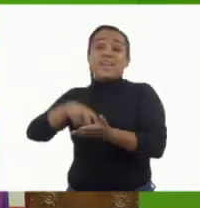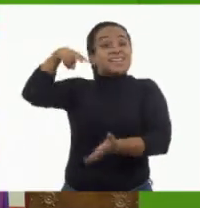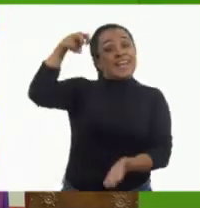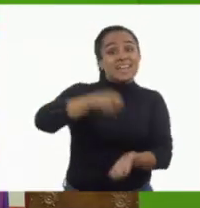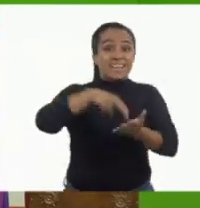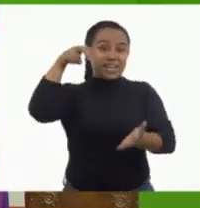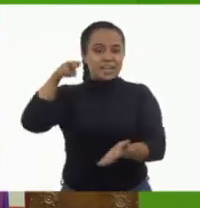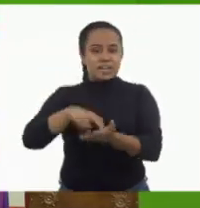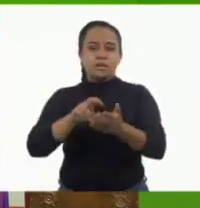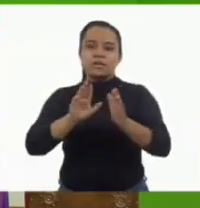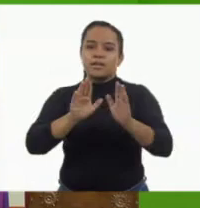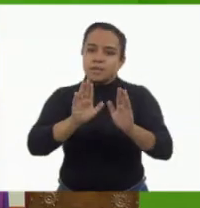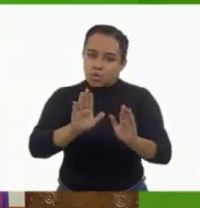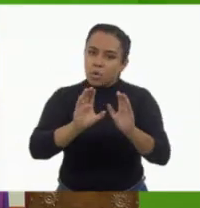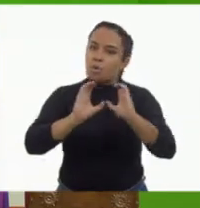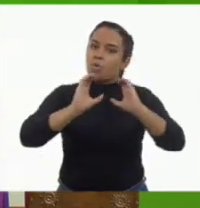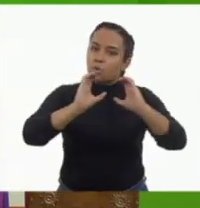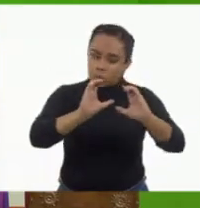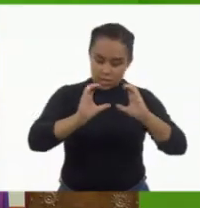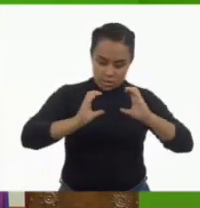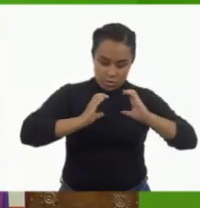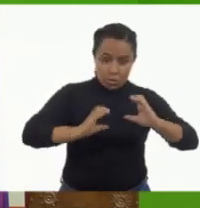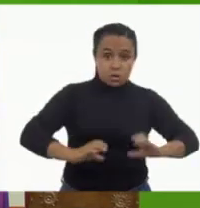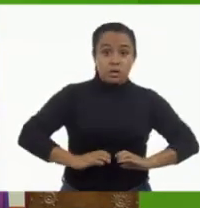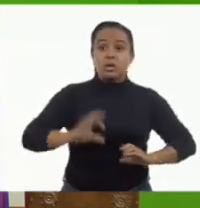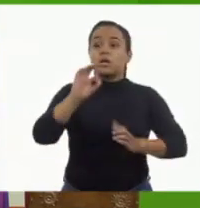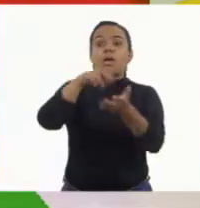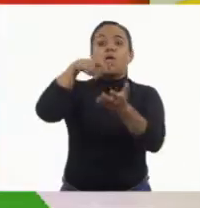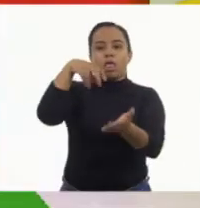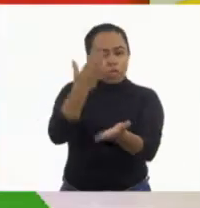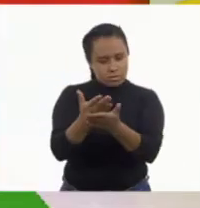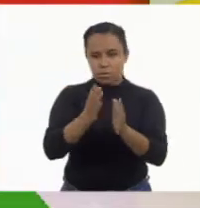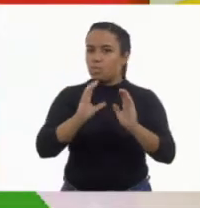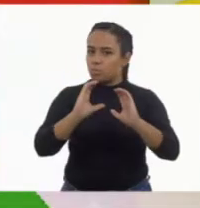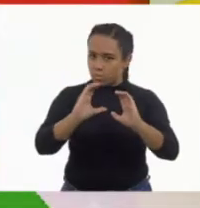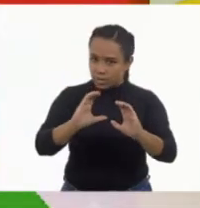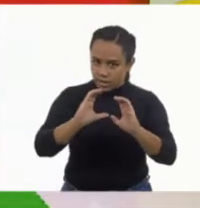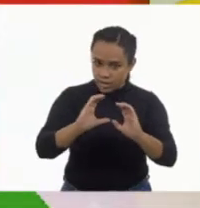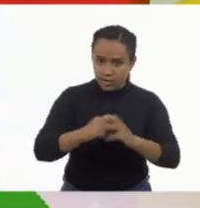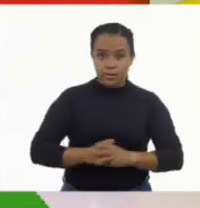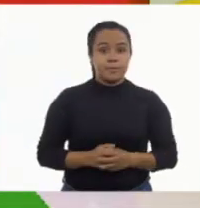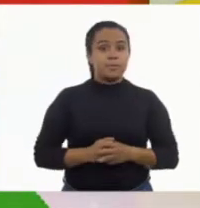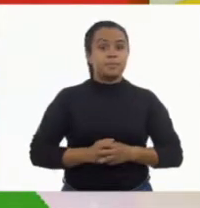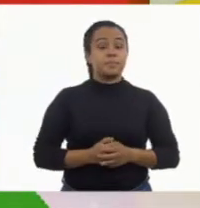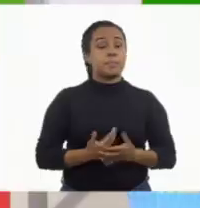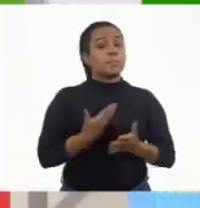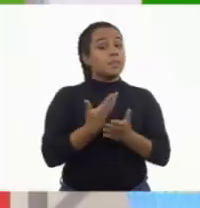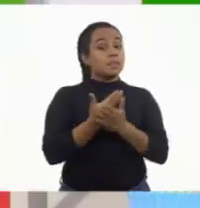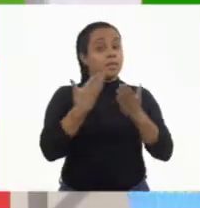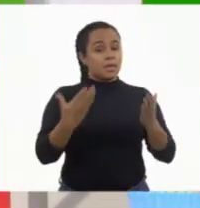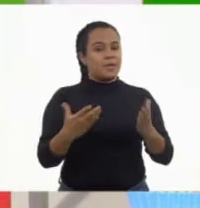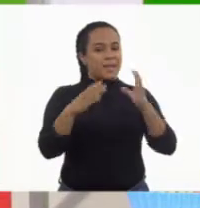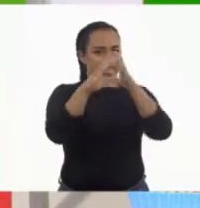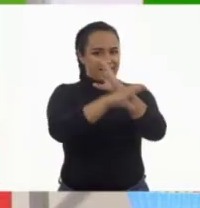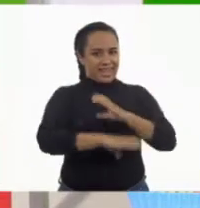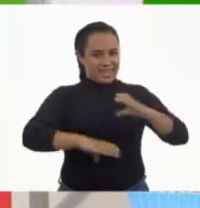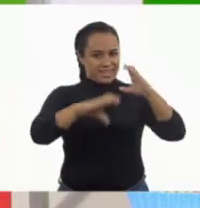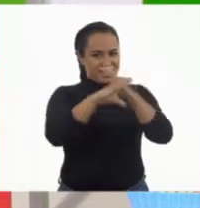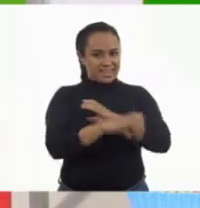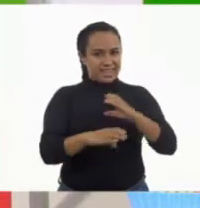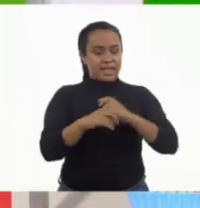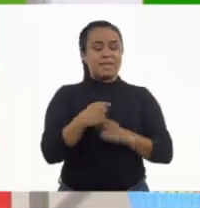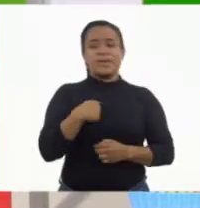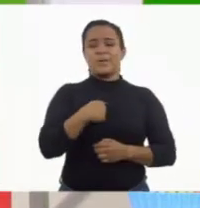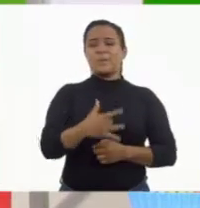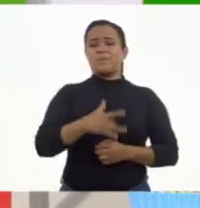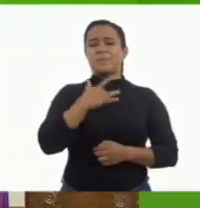alegría, aguas. Cuida tu cuerpo para no lastimarte. ¿Qué te parece, Sohar, si cantamos una canción que